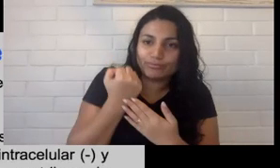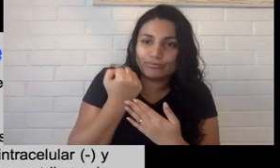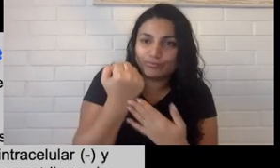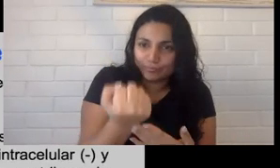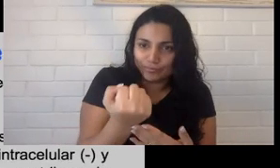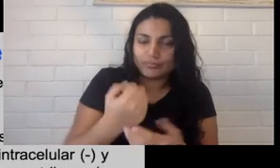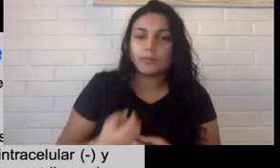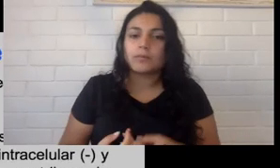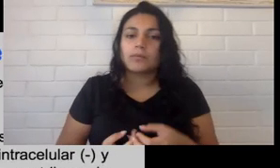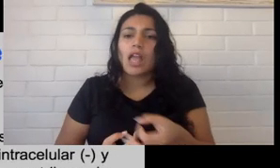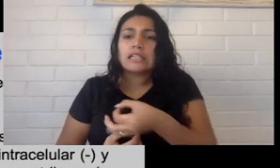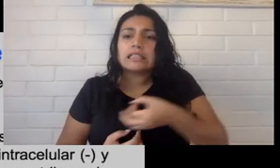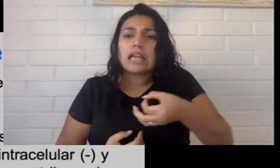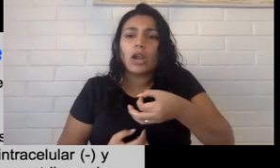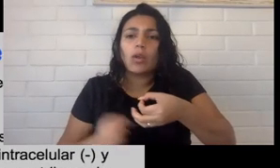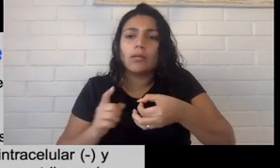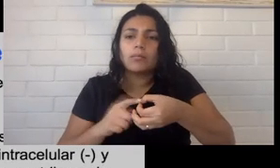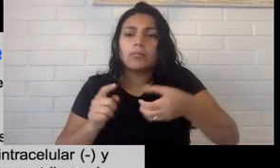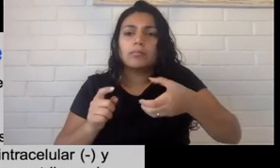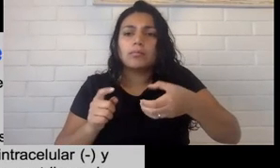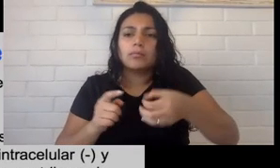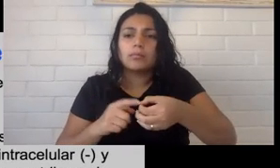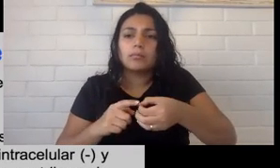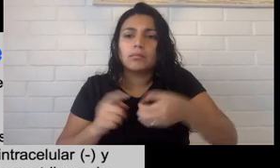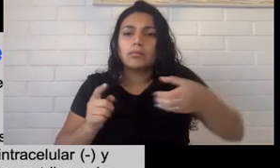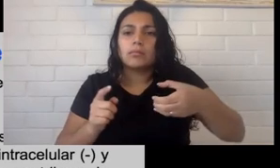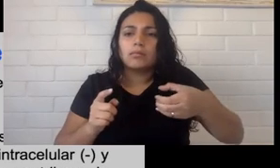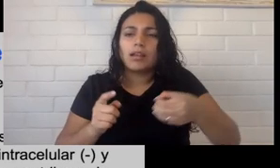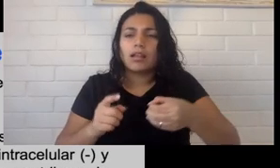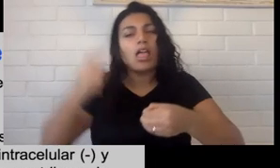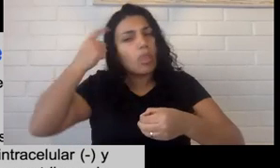células excitables, como las neuronas, las células